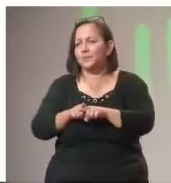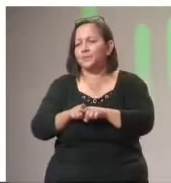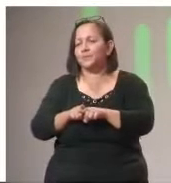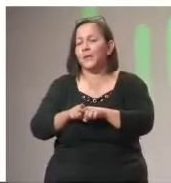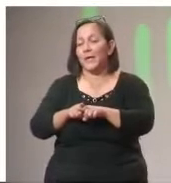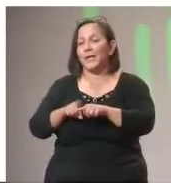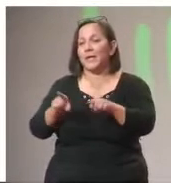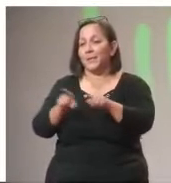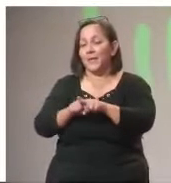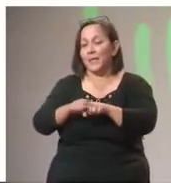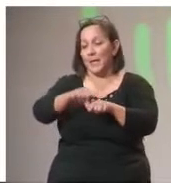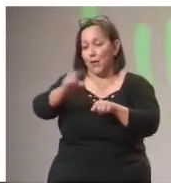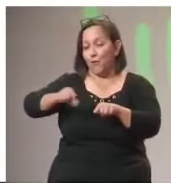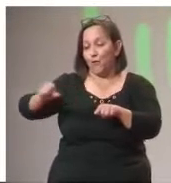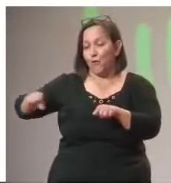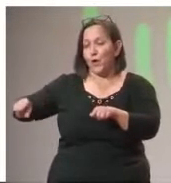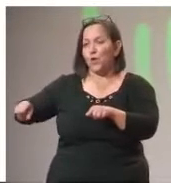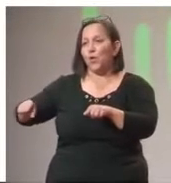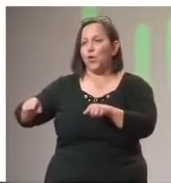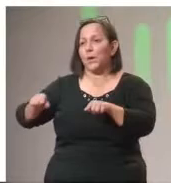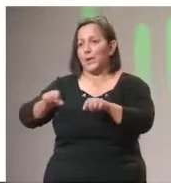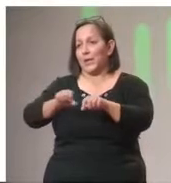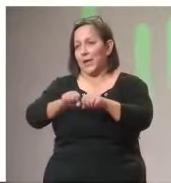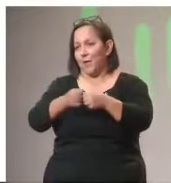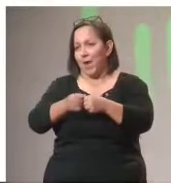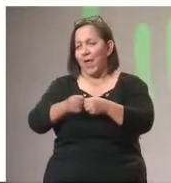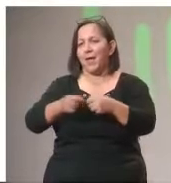Quebrada Grande se parece más a la señal del Caribe.